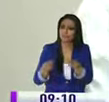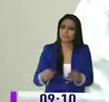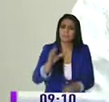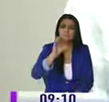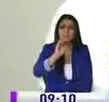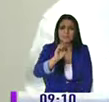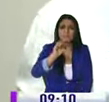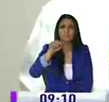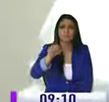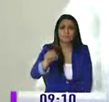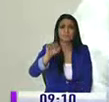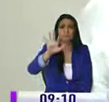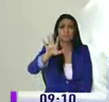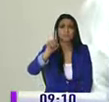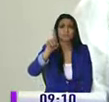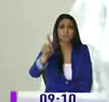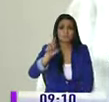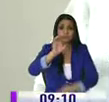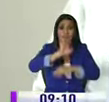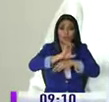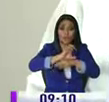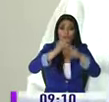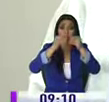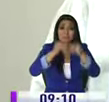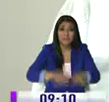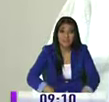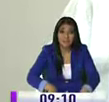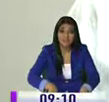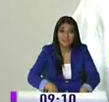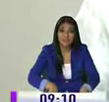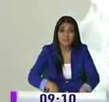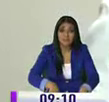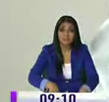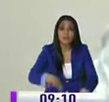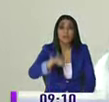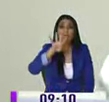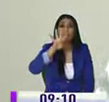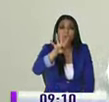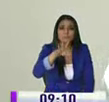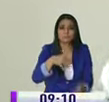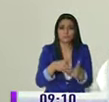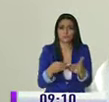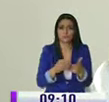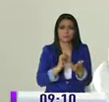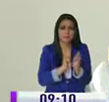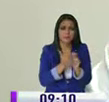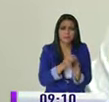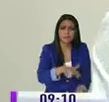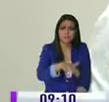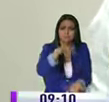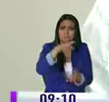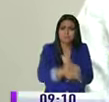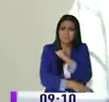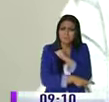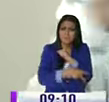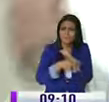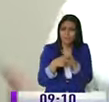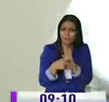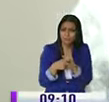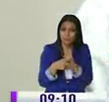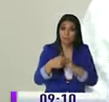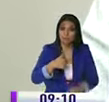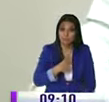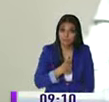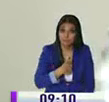51 es decir que lo que el país estaba perdiendo era más de 4 dólares por barril ya no es villavicencio